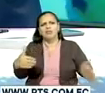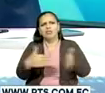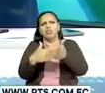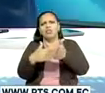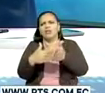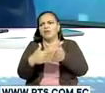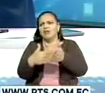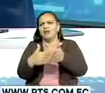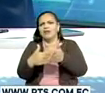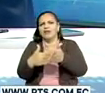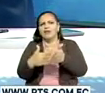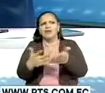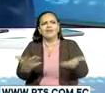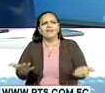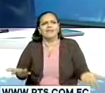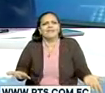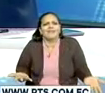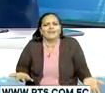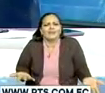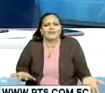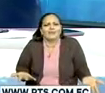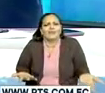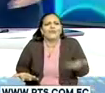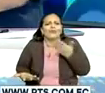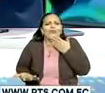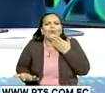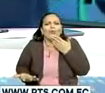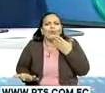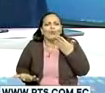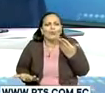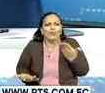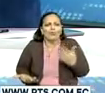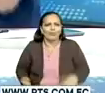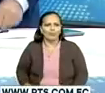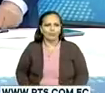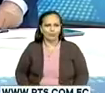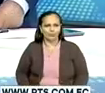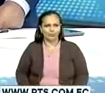contravía en Las Monjas, ¿verdad? ¿Por qué calle me voy hacia